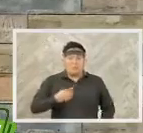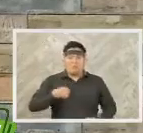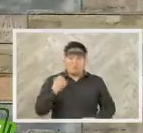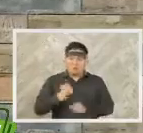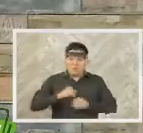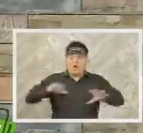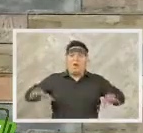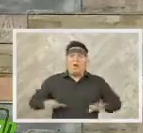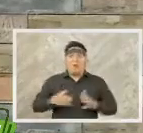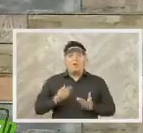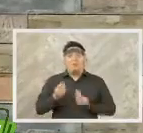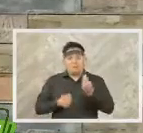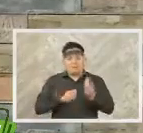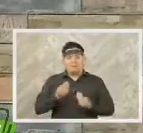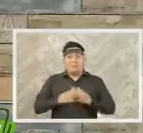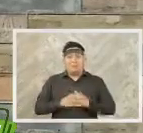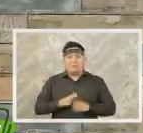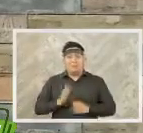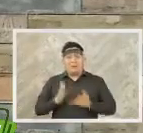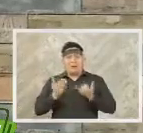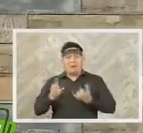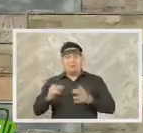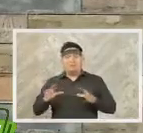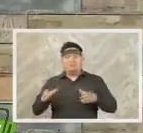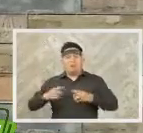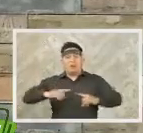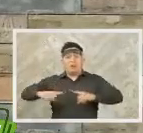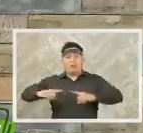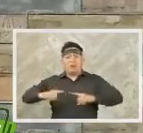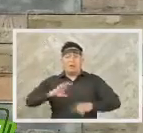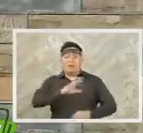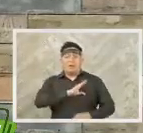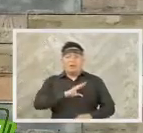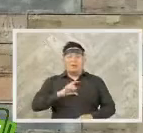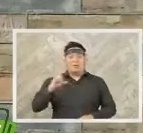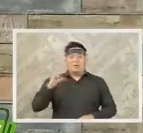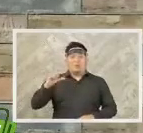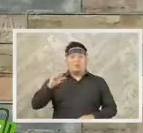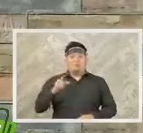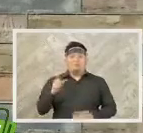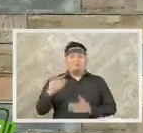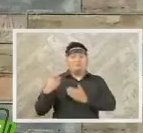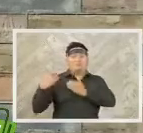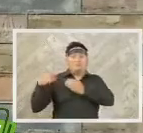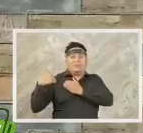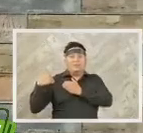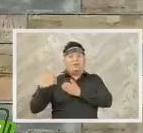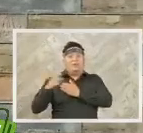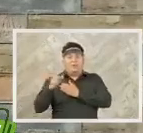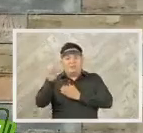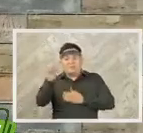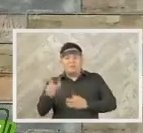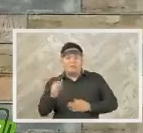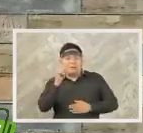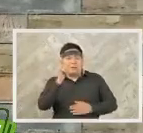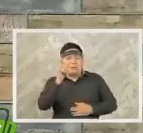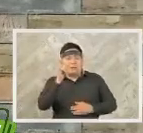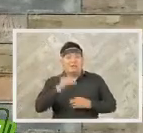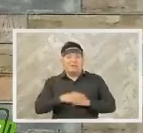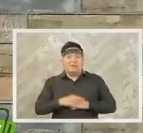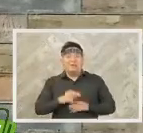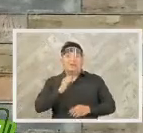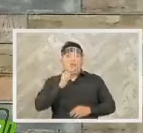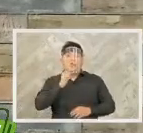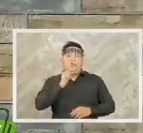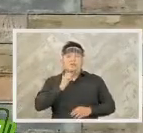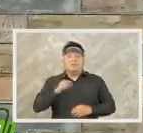administración municipal en cabeza, por supuesto, del ingeniero Jairo Tomás Yáñez Rodríguez, alcalde del municipio de San José de Cúcuta,